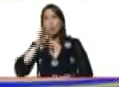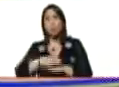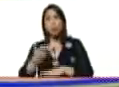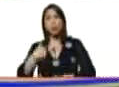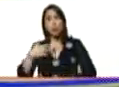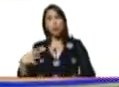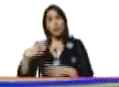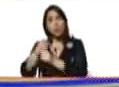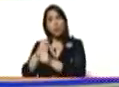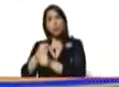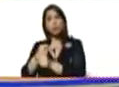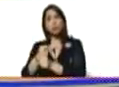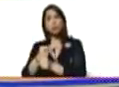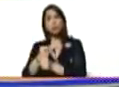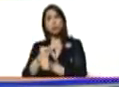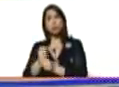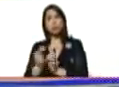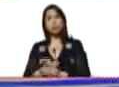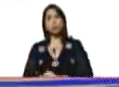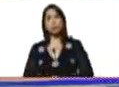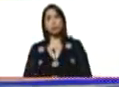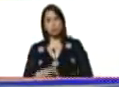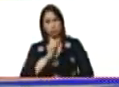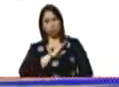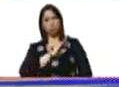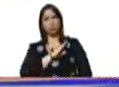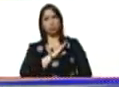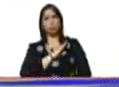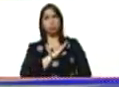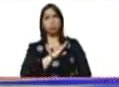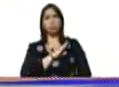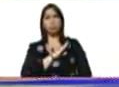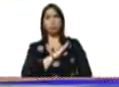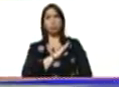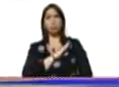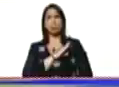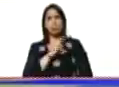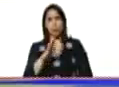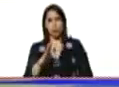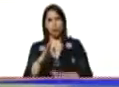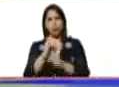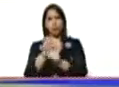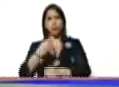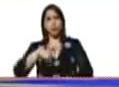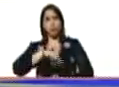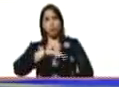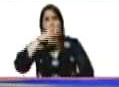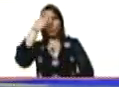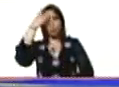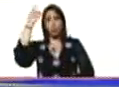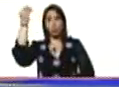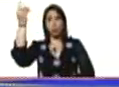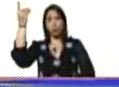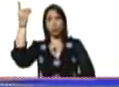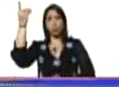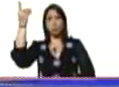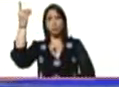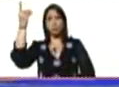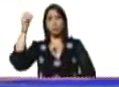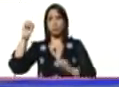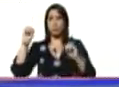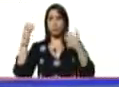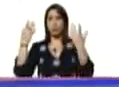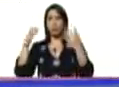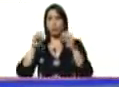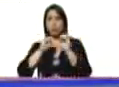soy un ferviente creyente en nuestro Dios, en el Creador del cielo y la